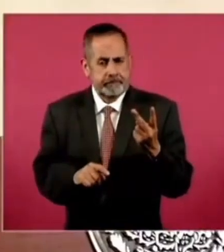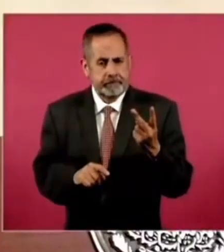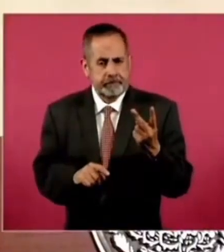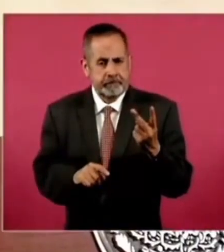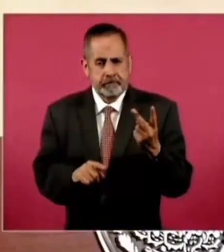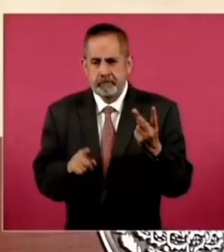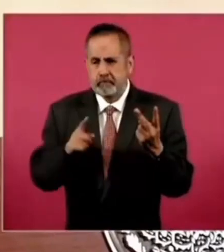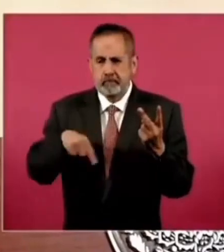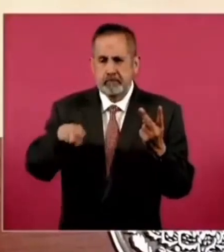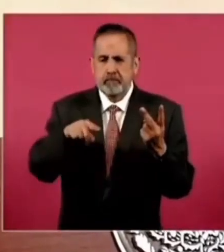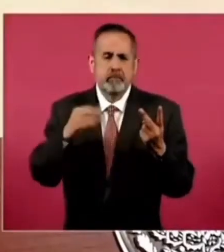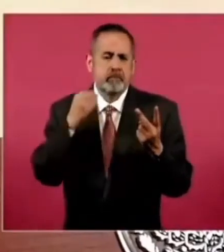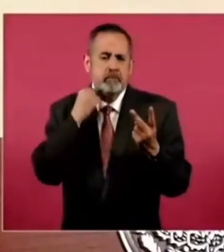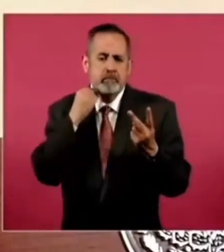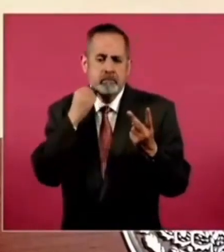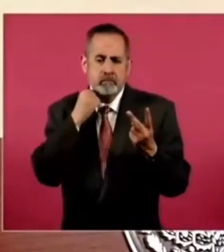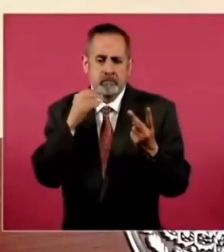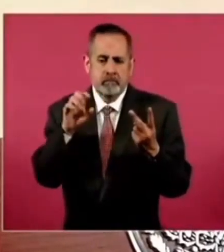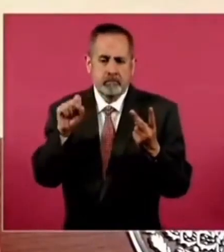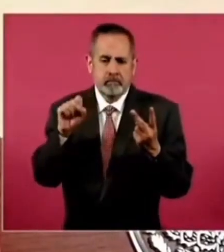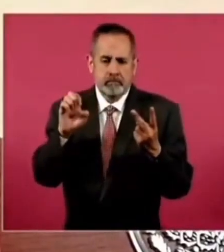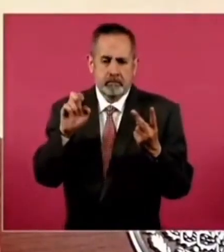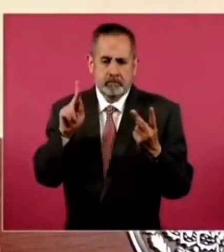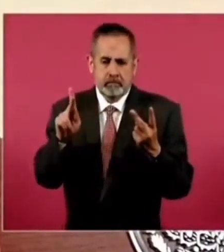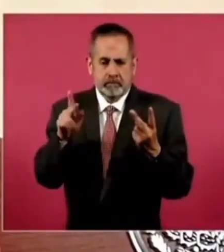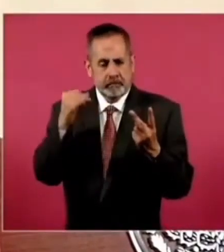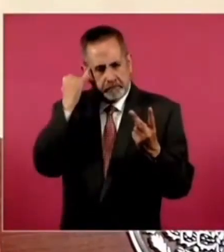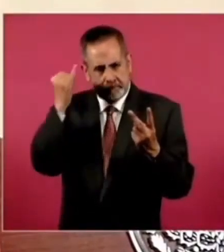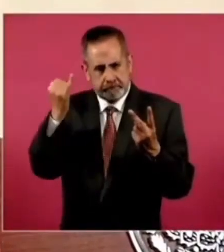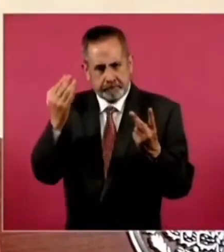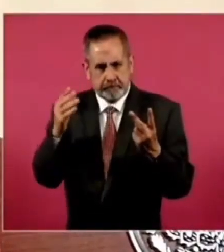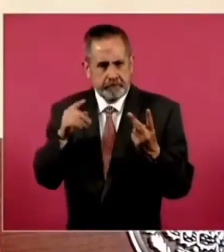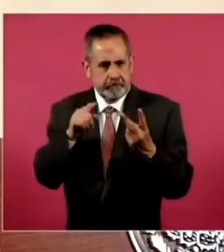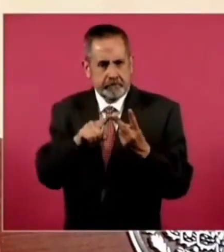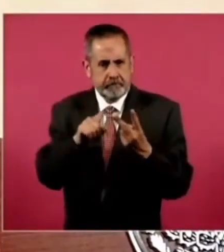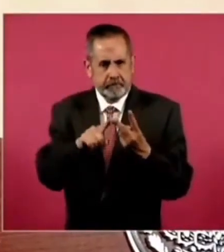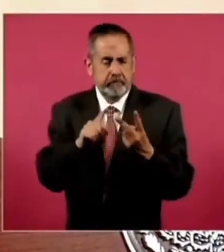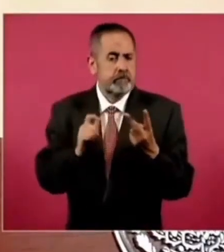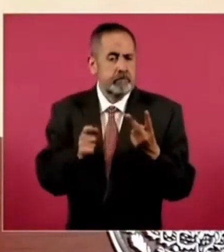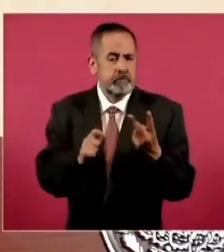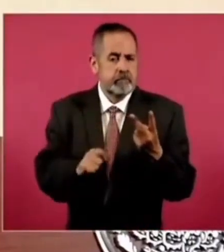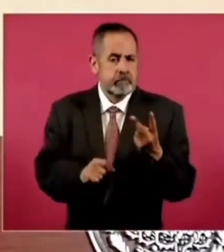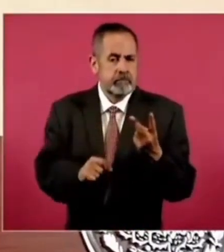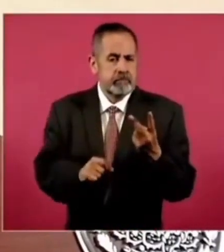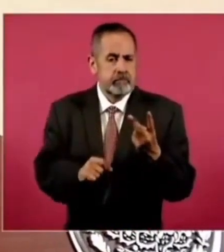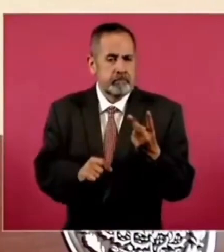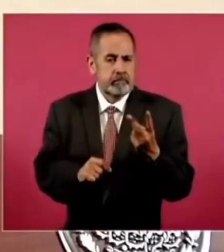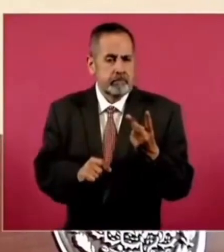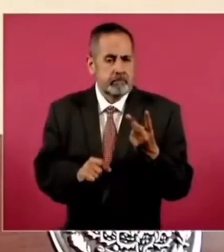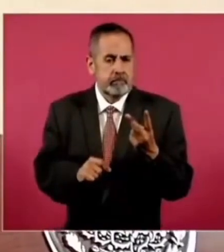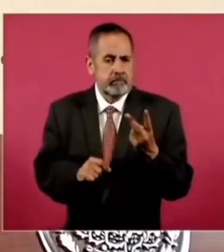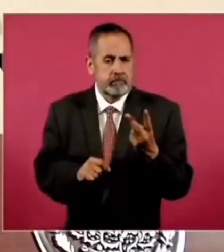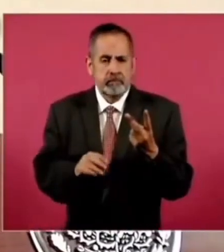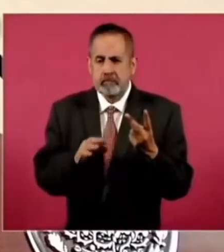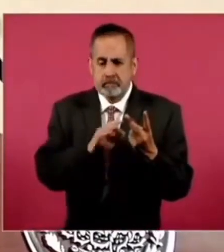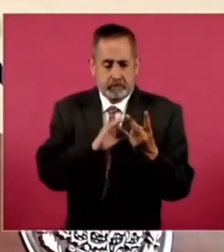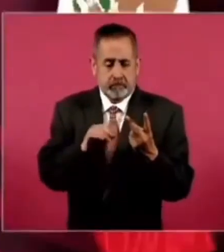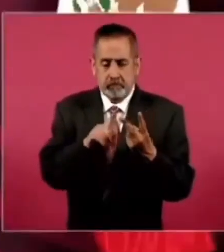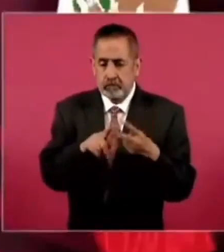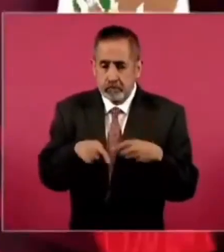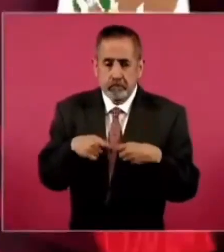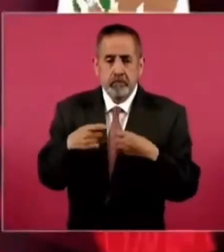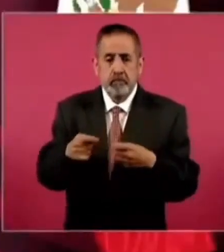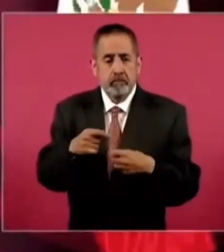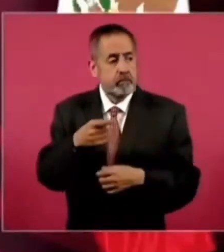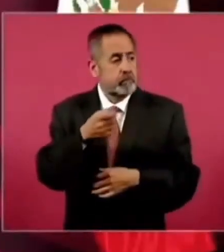los abogados de la Secretaría de Educación Pública, de que solo podía aplicarse para los